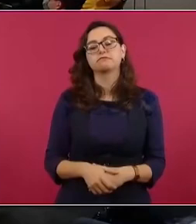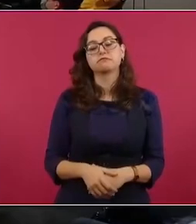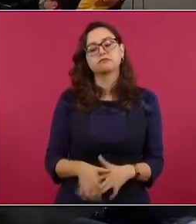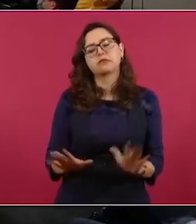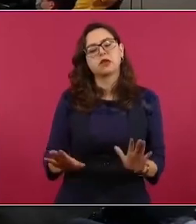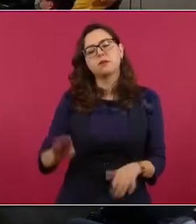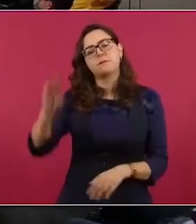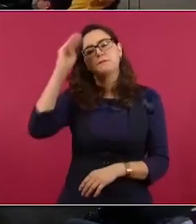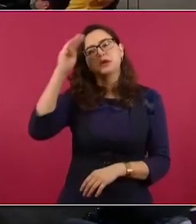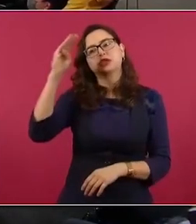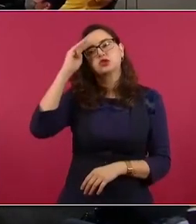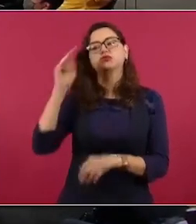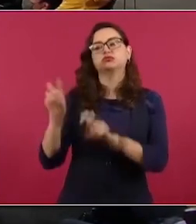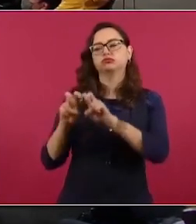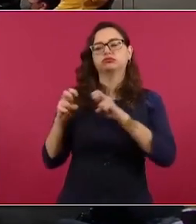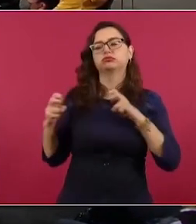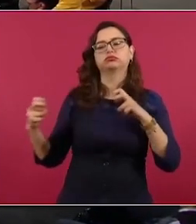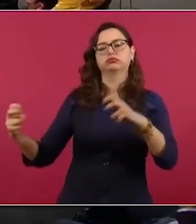pues, que suceda.